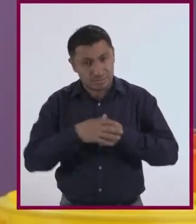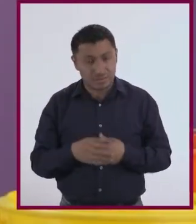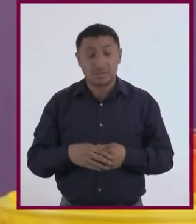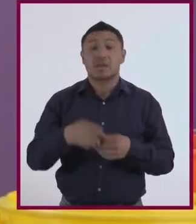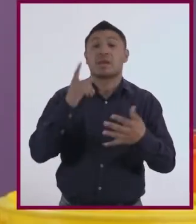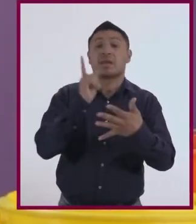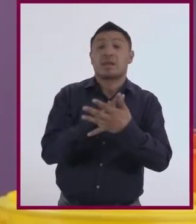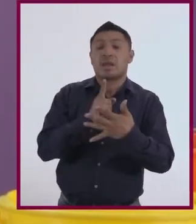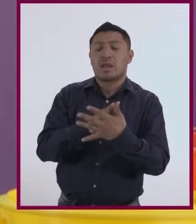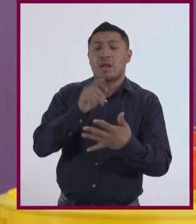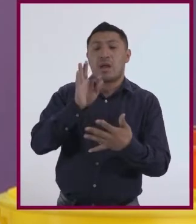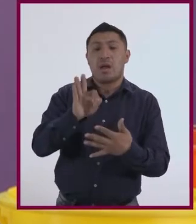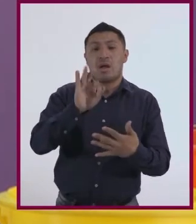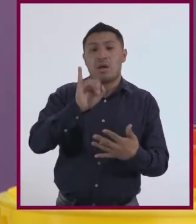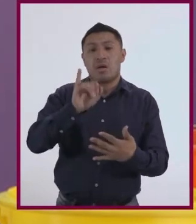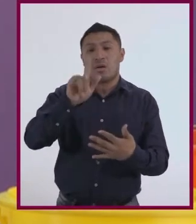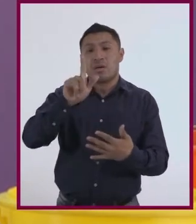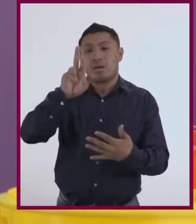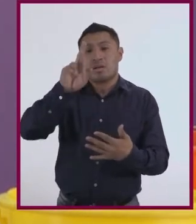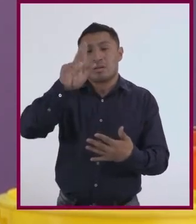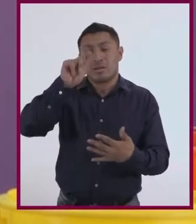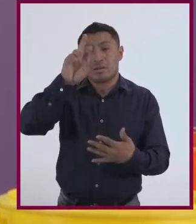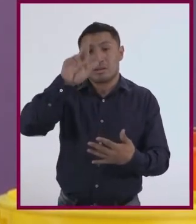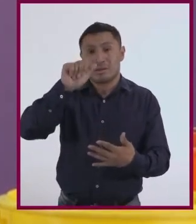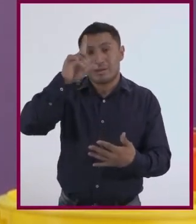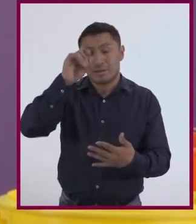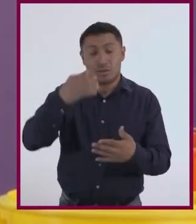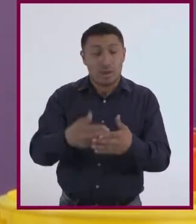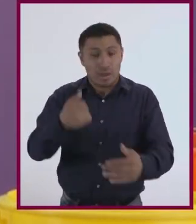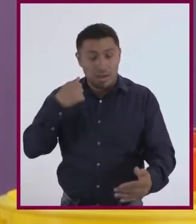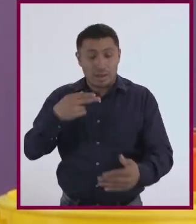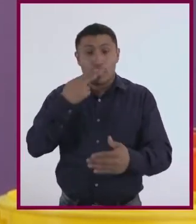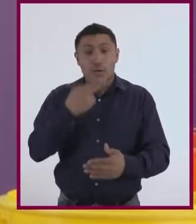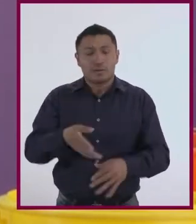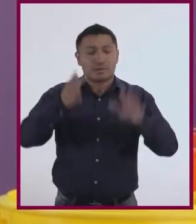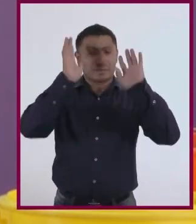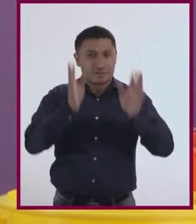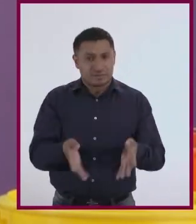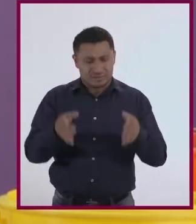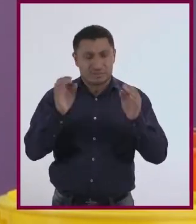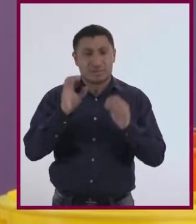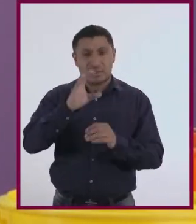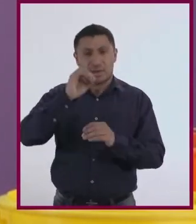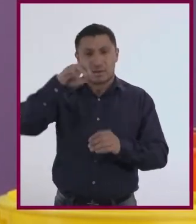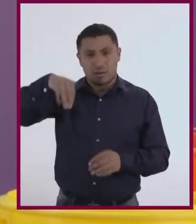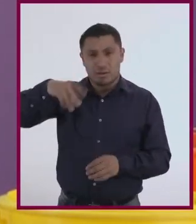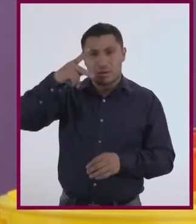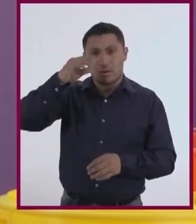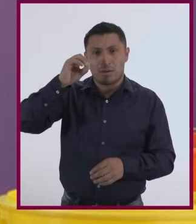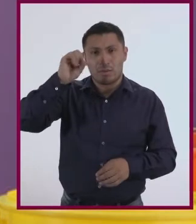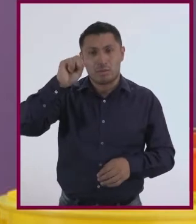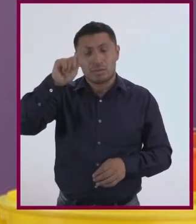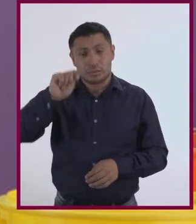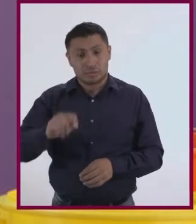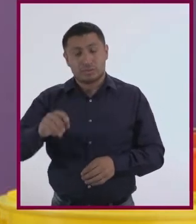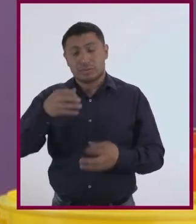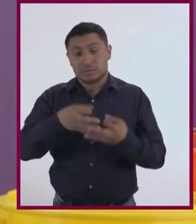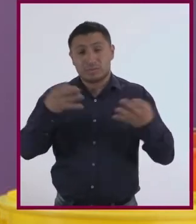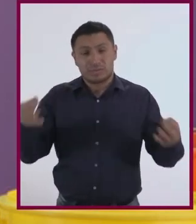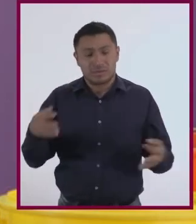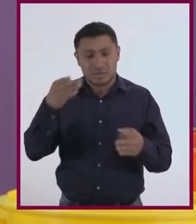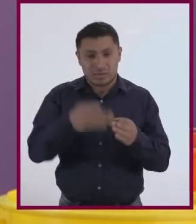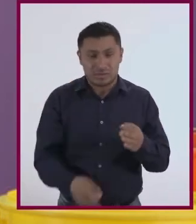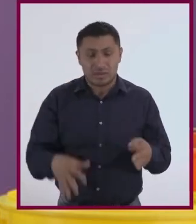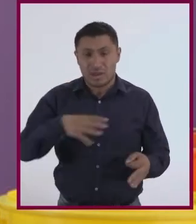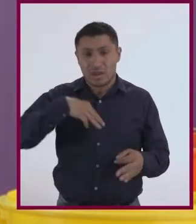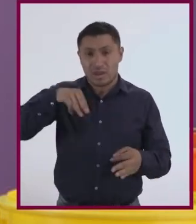número 5 es el filtrado del compost antes de usarse. Una vez que ya tengamos el compost, o sea, la tierra que queda al final, se filtra con una